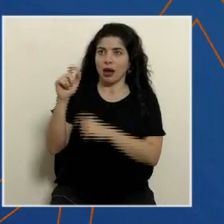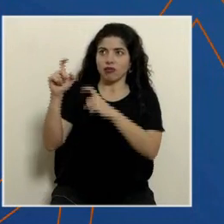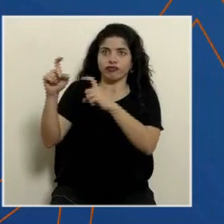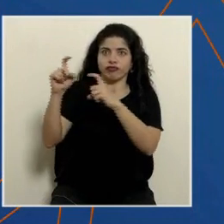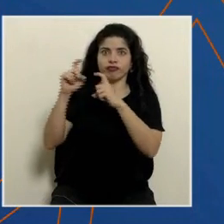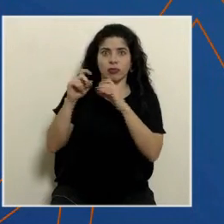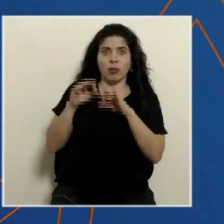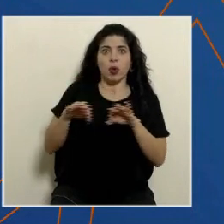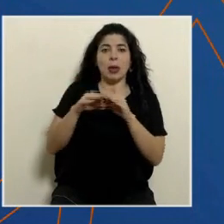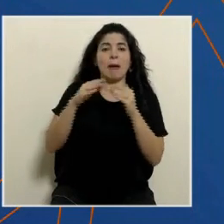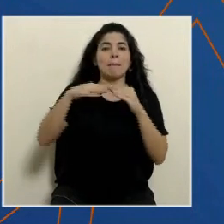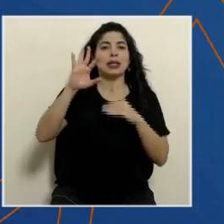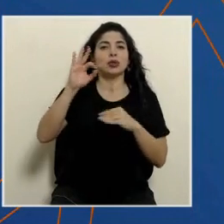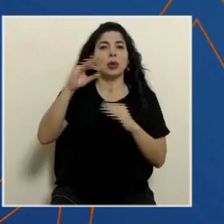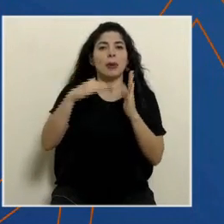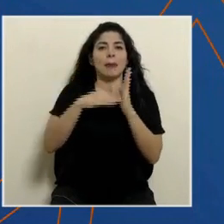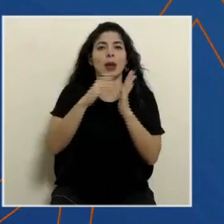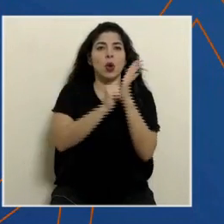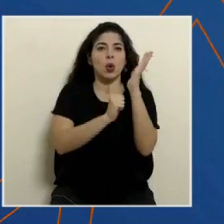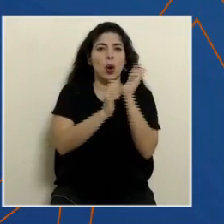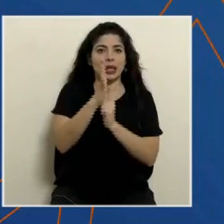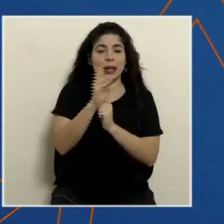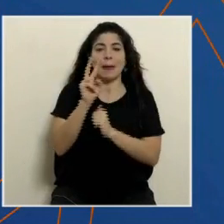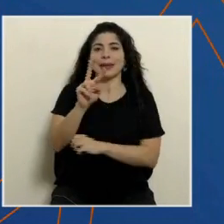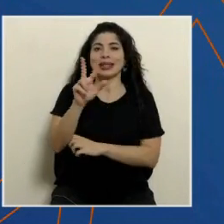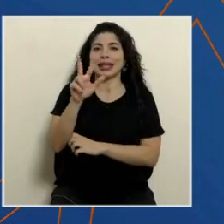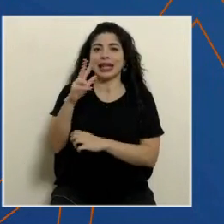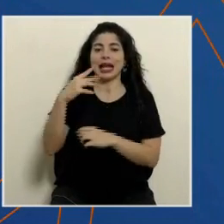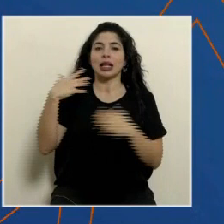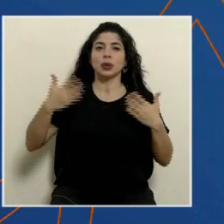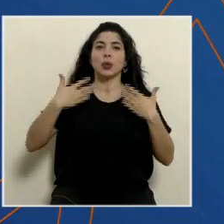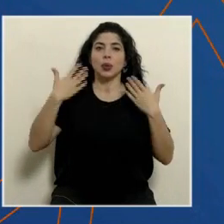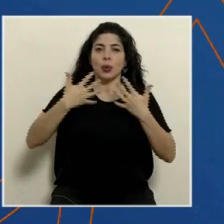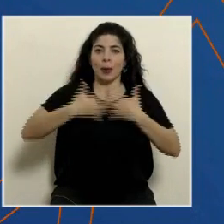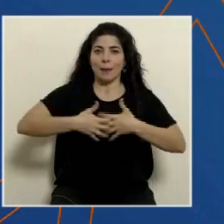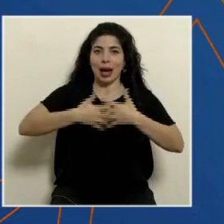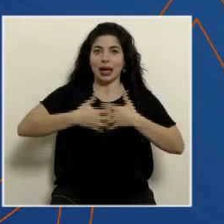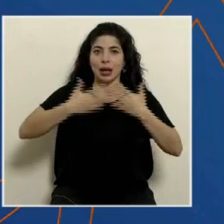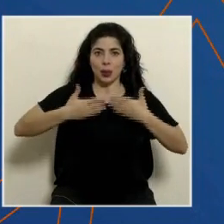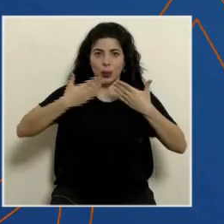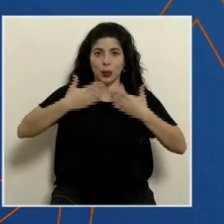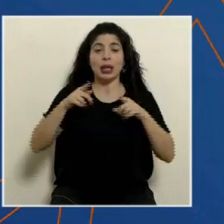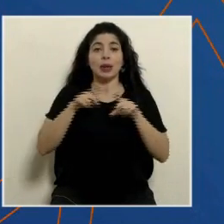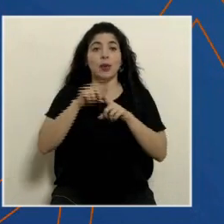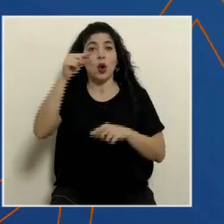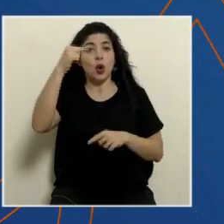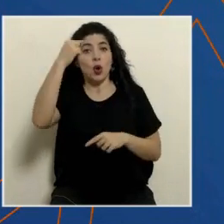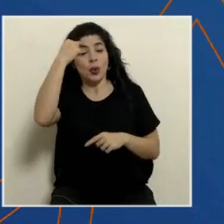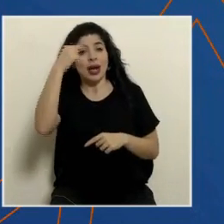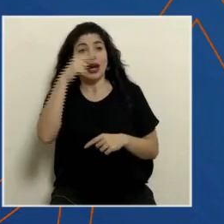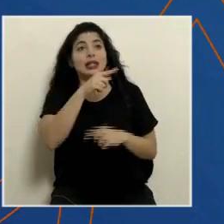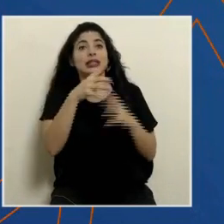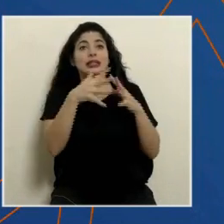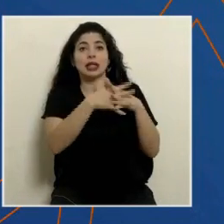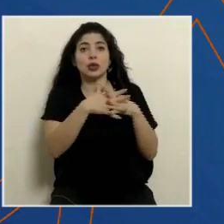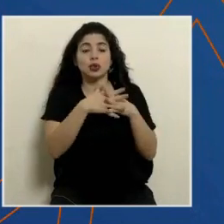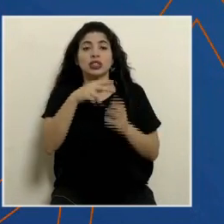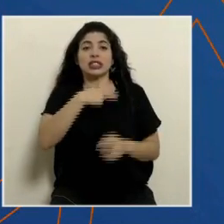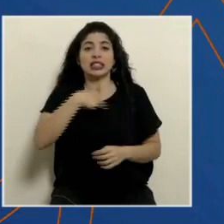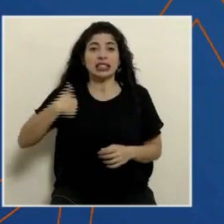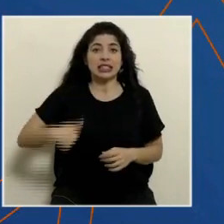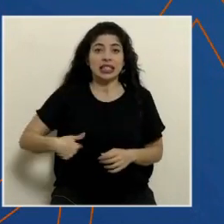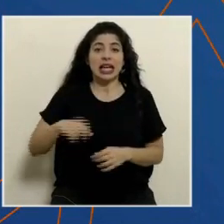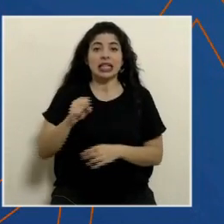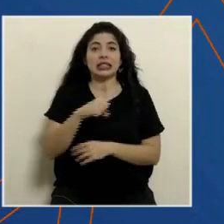de 9,000 guantes y 23 ventiladores, y gobiernos amigos como los Estados Unidos, China y Singapur siguen dando su